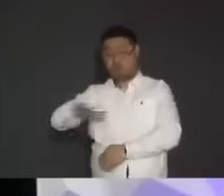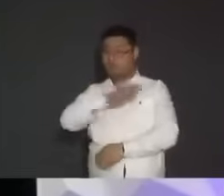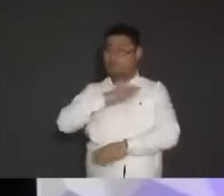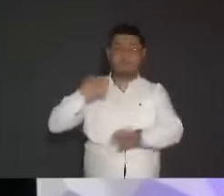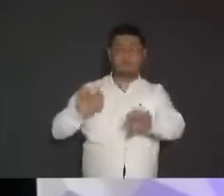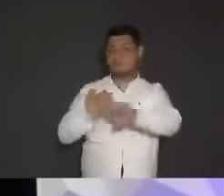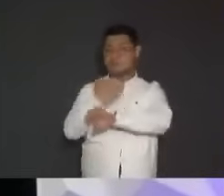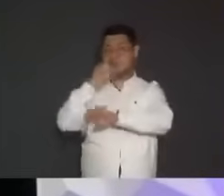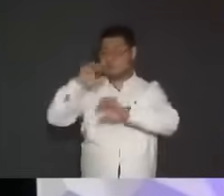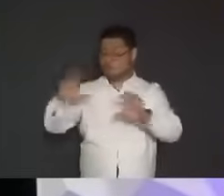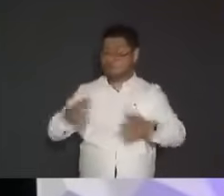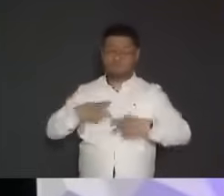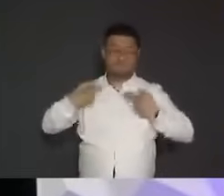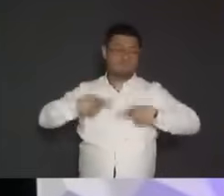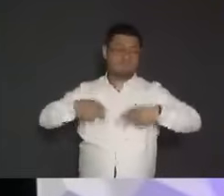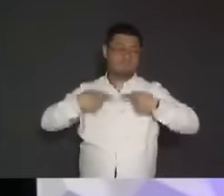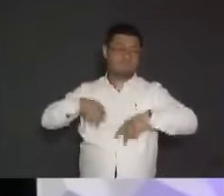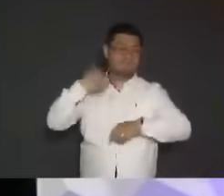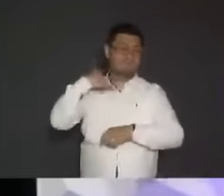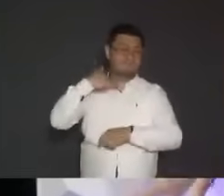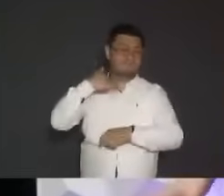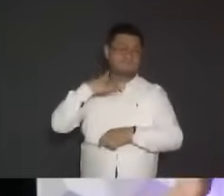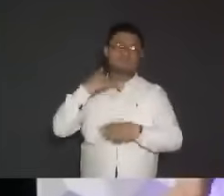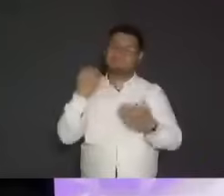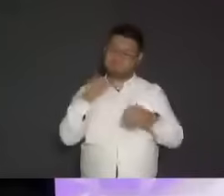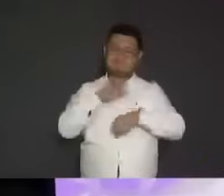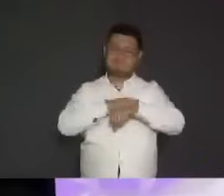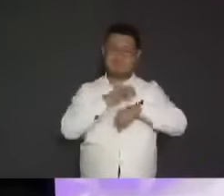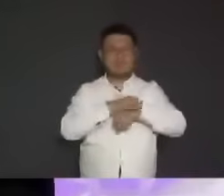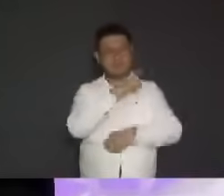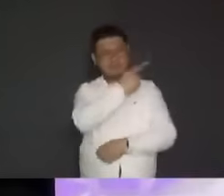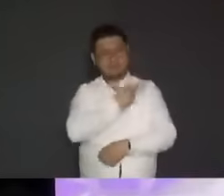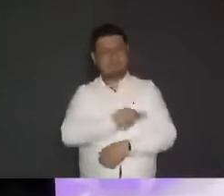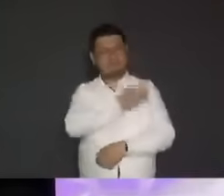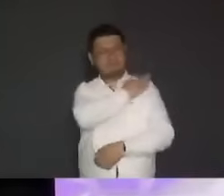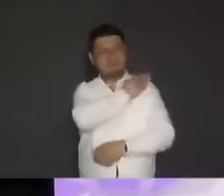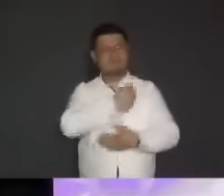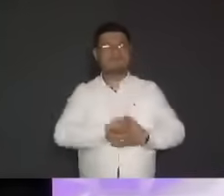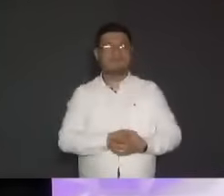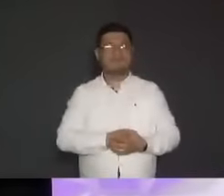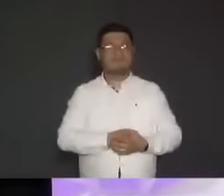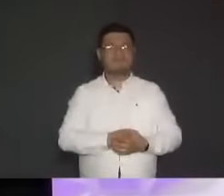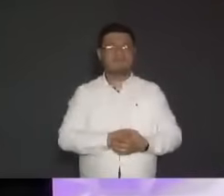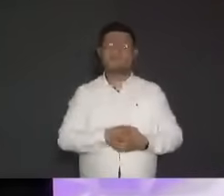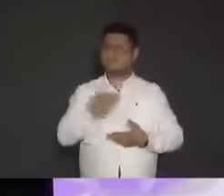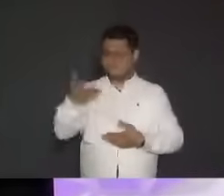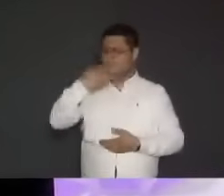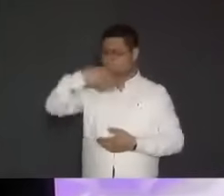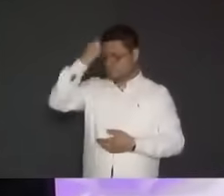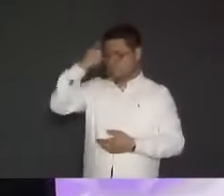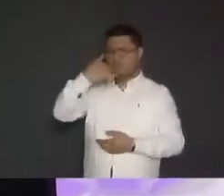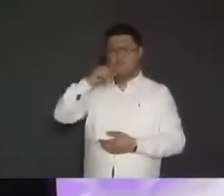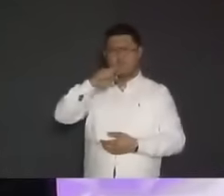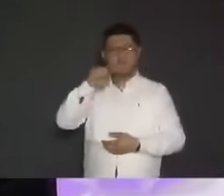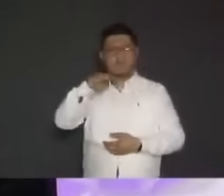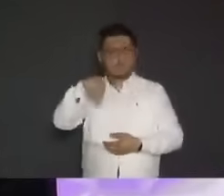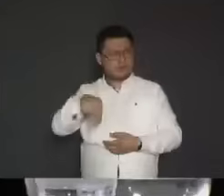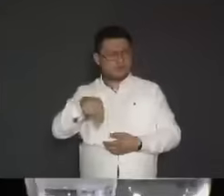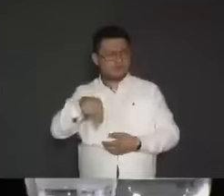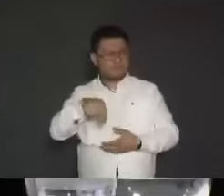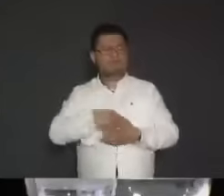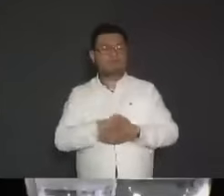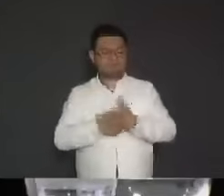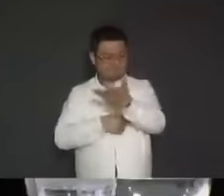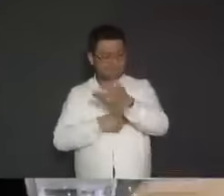amigo de la próxima presidenta como gobernador. Gracias, candidato. ¿Alguien más? La candidata Yasmín López Manrique. Adelante, candidata. Ninguna